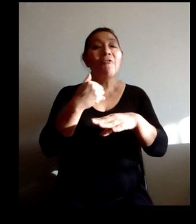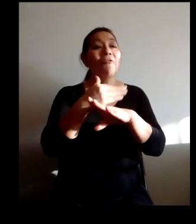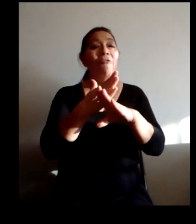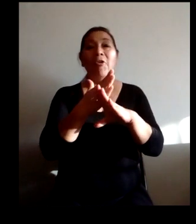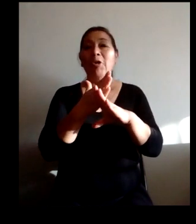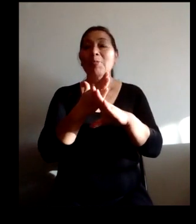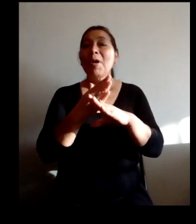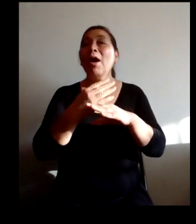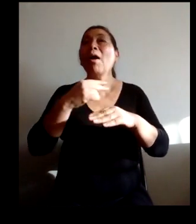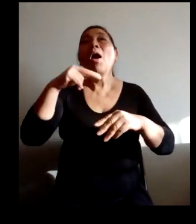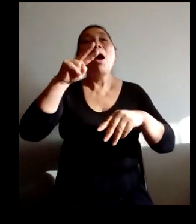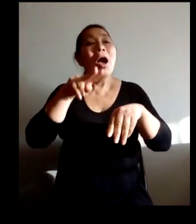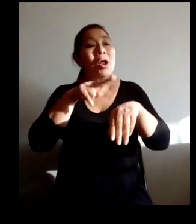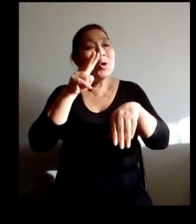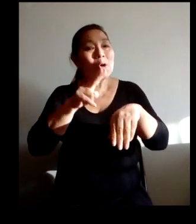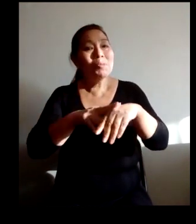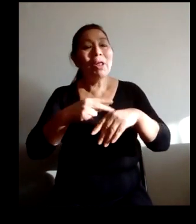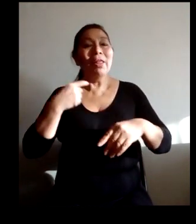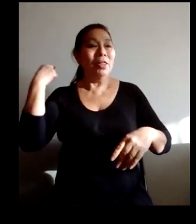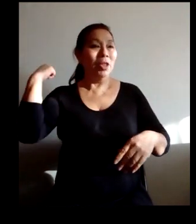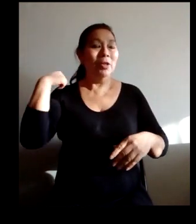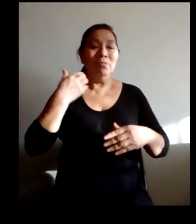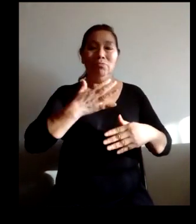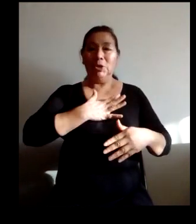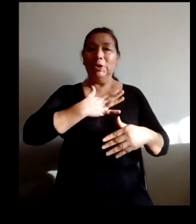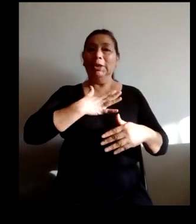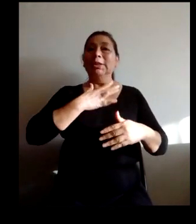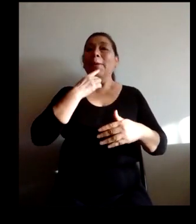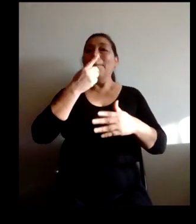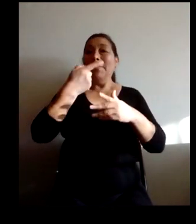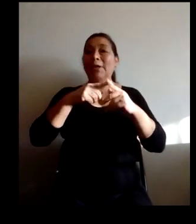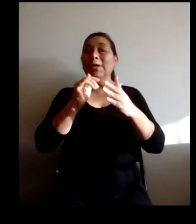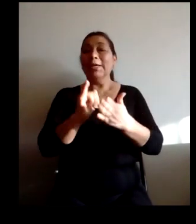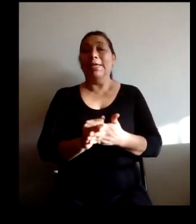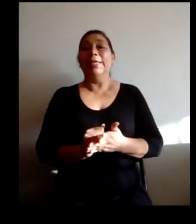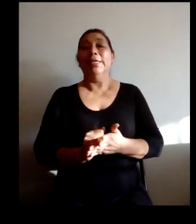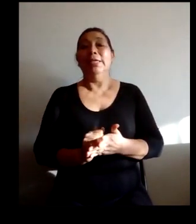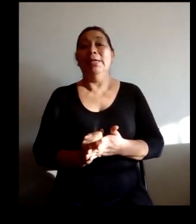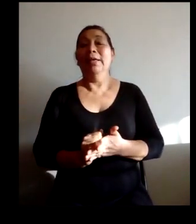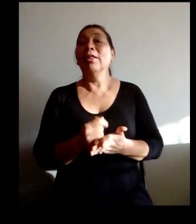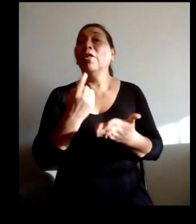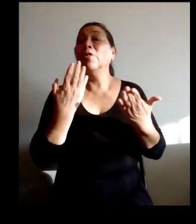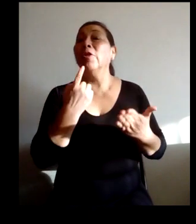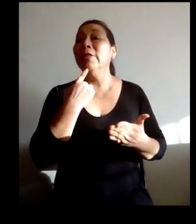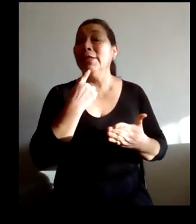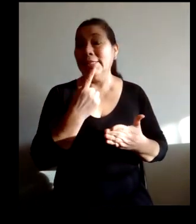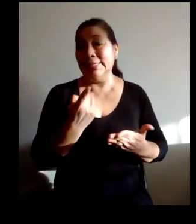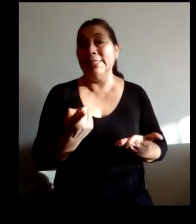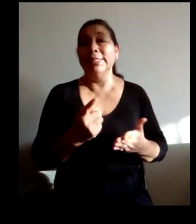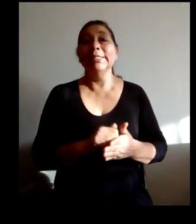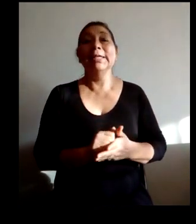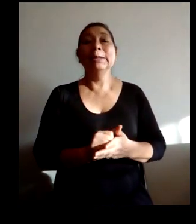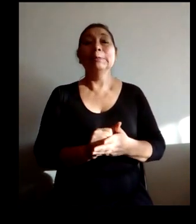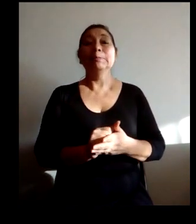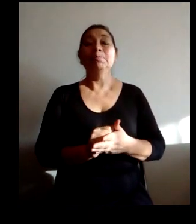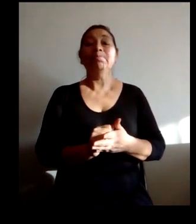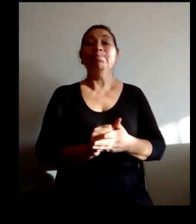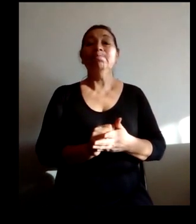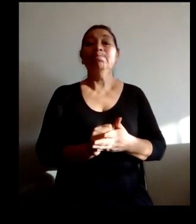registrar sistemáticamente las anormalidades radiográficas del tórax, ¿no? Y señala